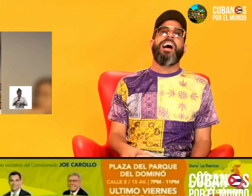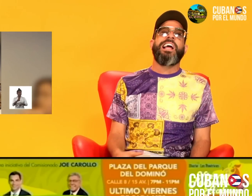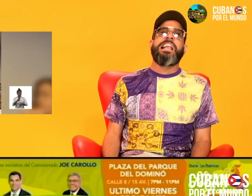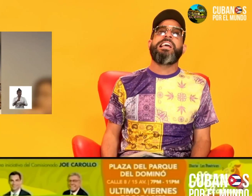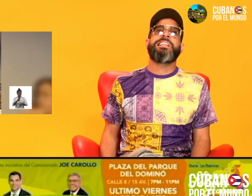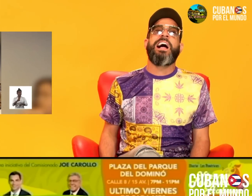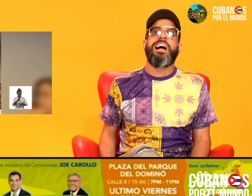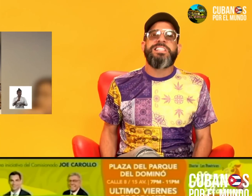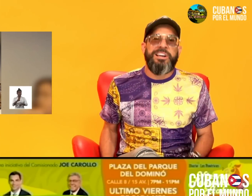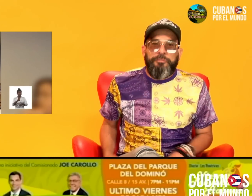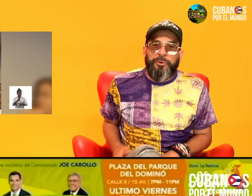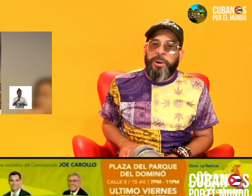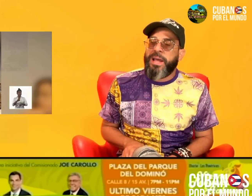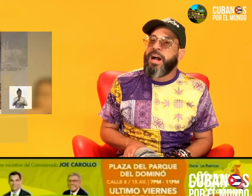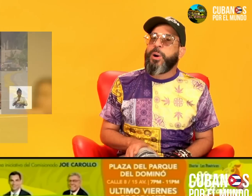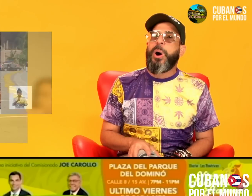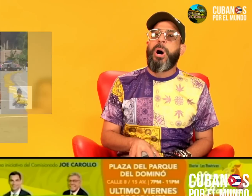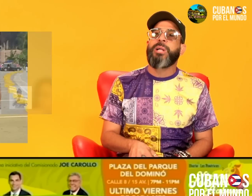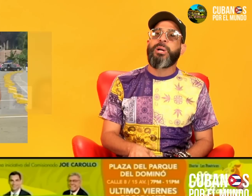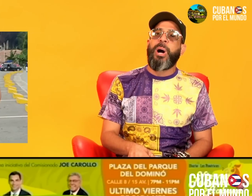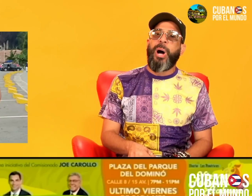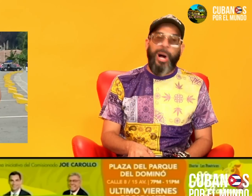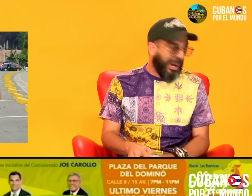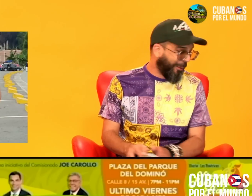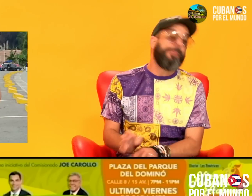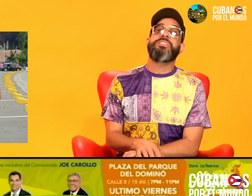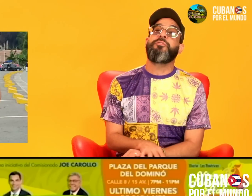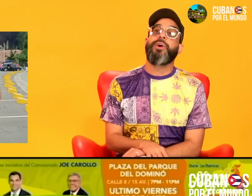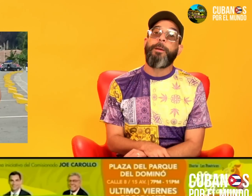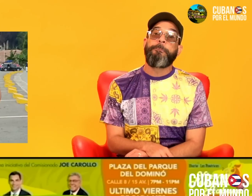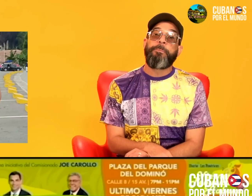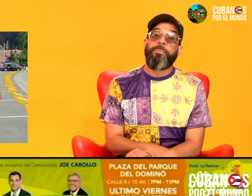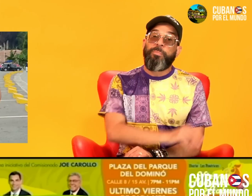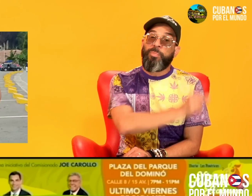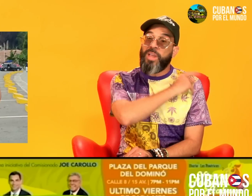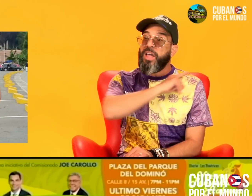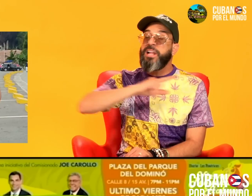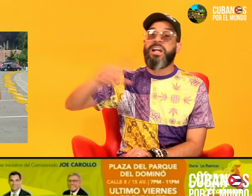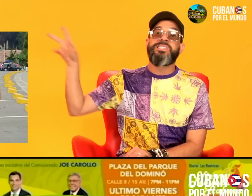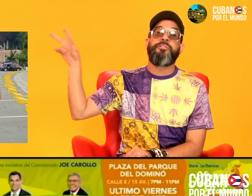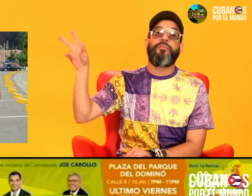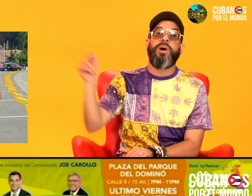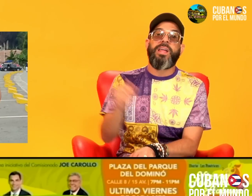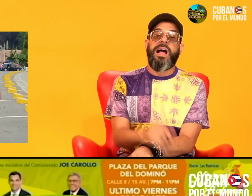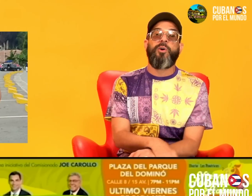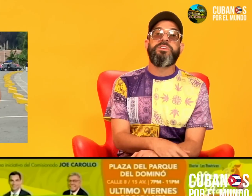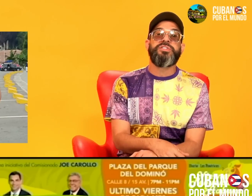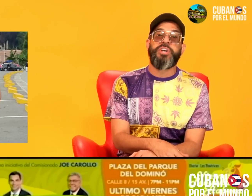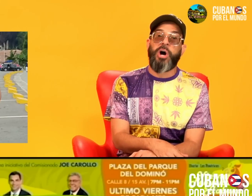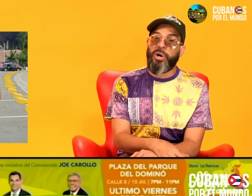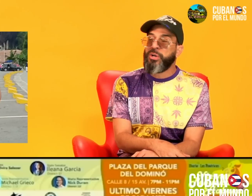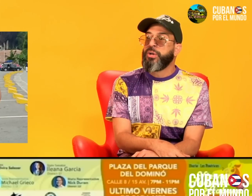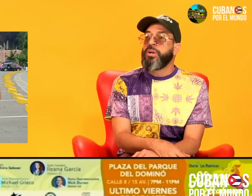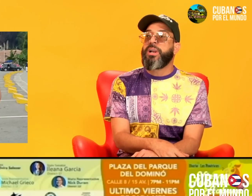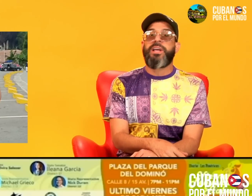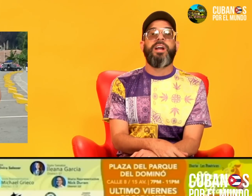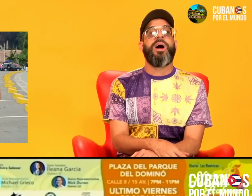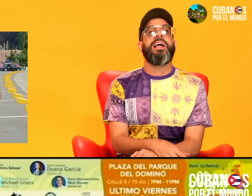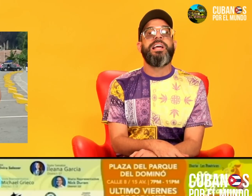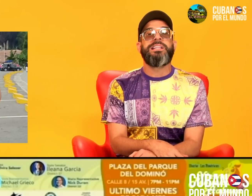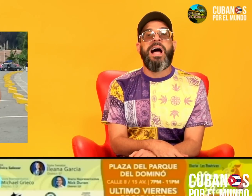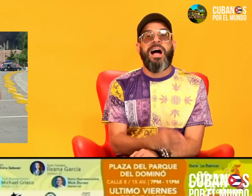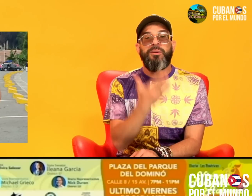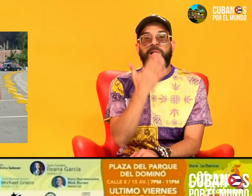si Adelita se fuera con otro. Bueno, pues se fue. Adelita se fue de la comisión. Le